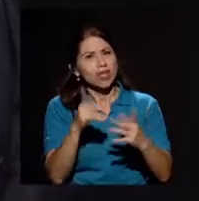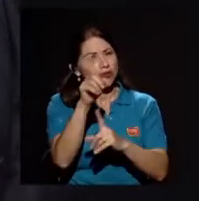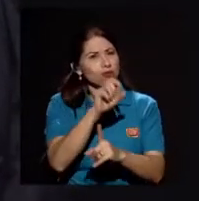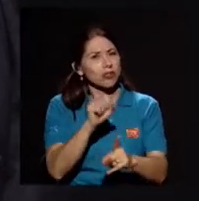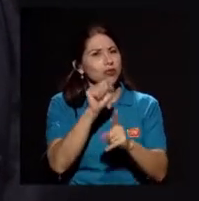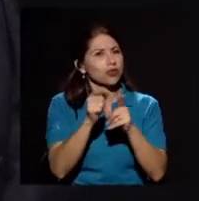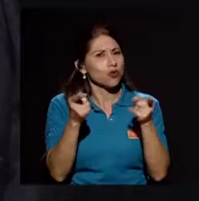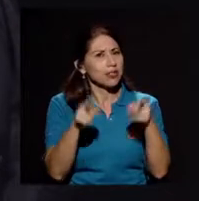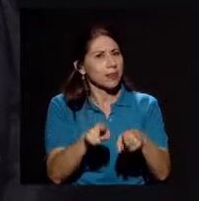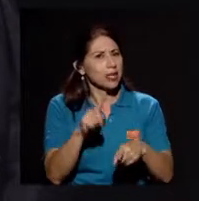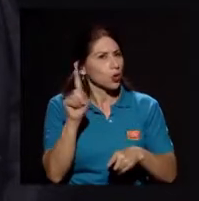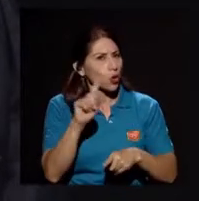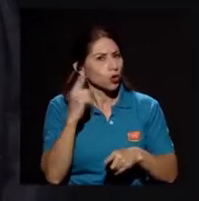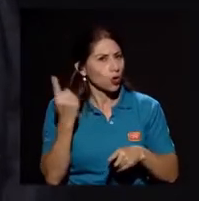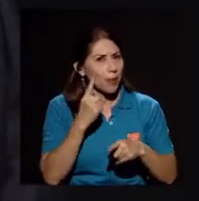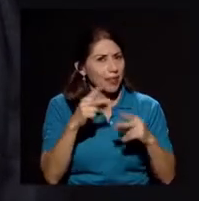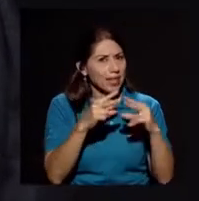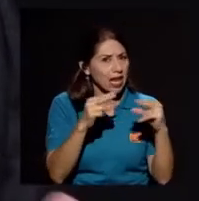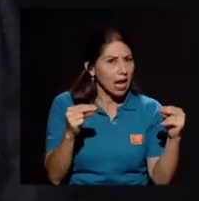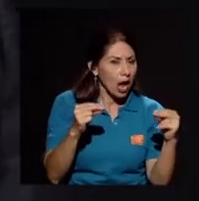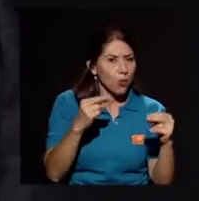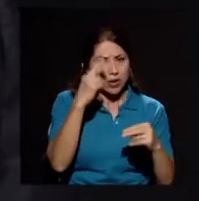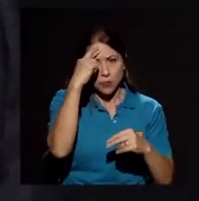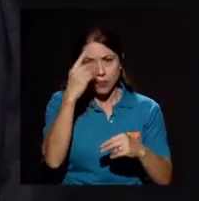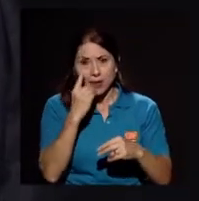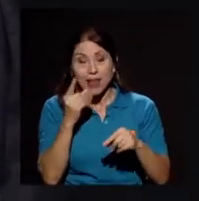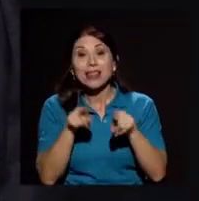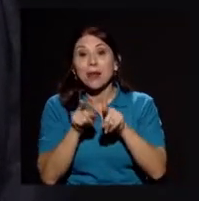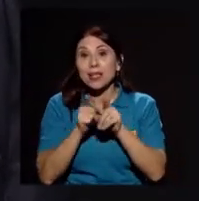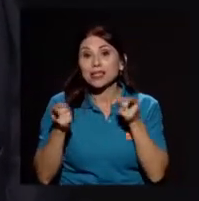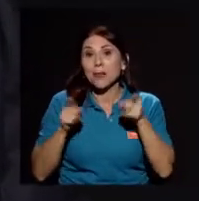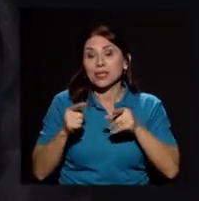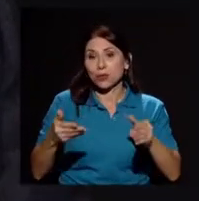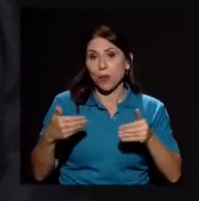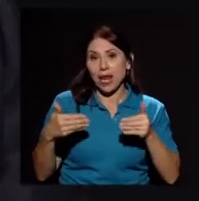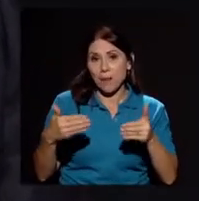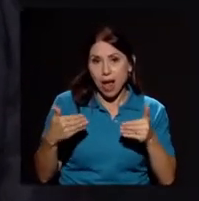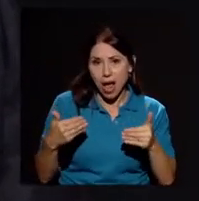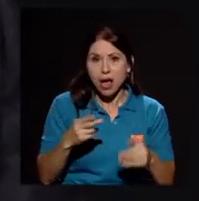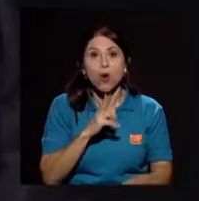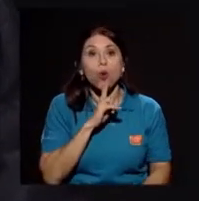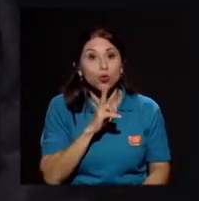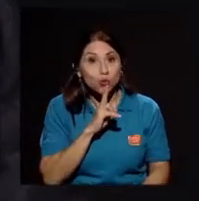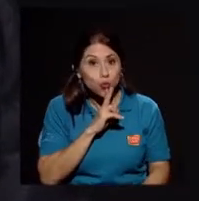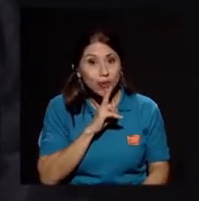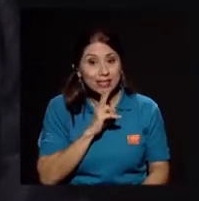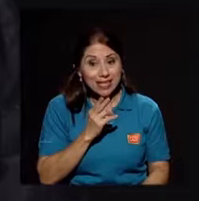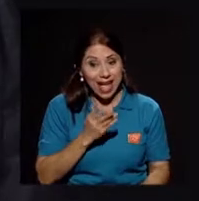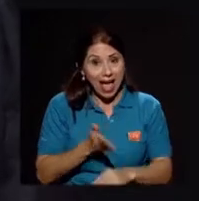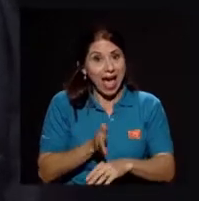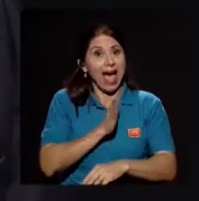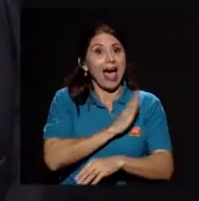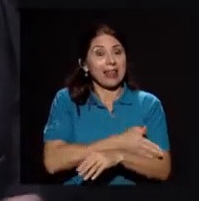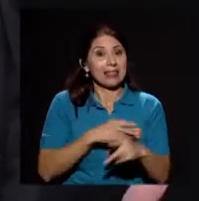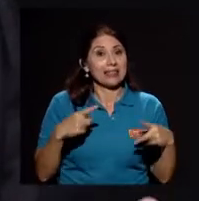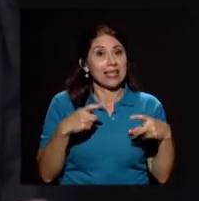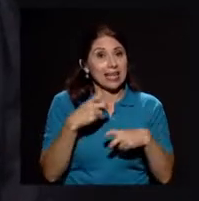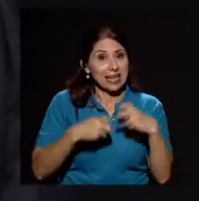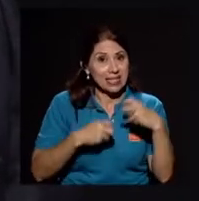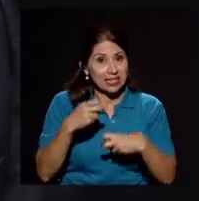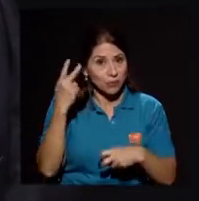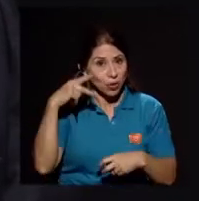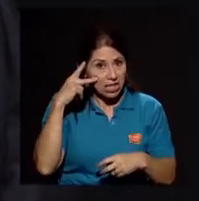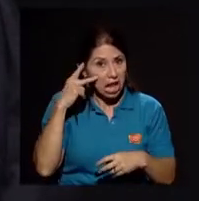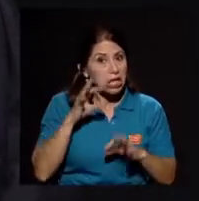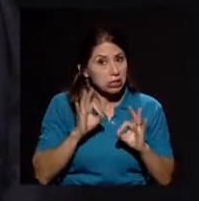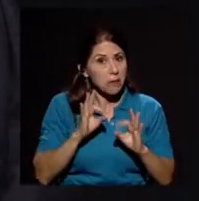sólo de nicaragua de dominicana sino también de panamá por ejemplo honduras antes de esta crisis política también estaba creciendo bien habrá que ver qué